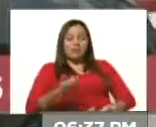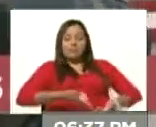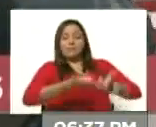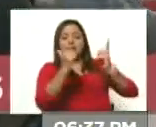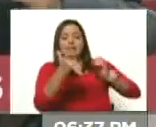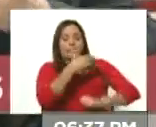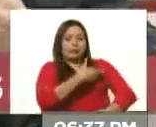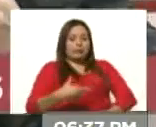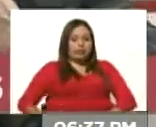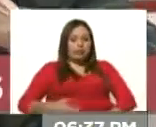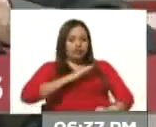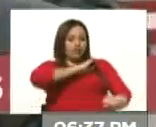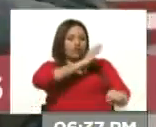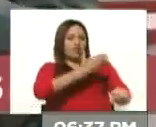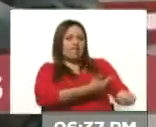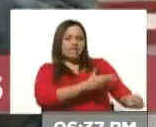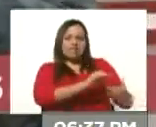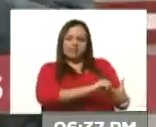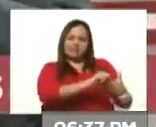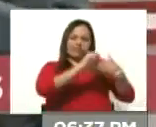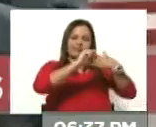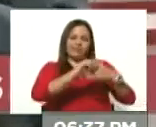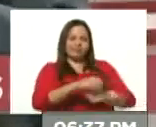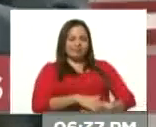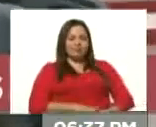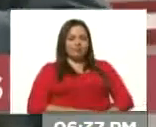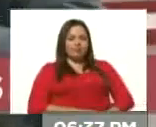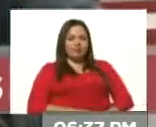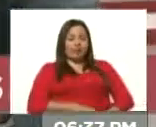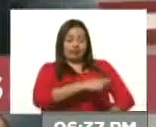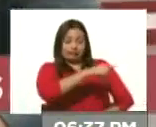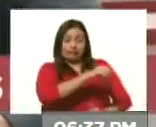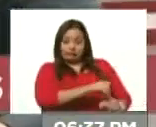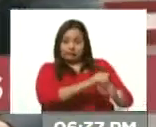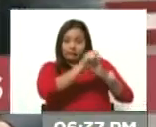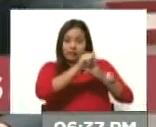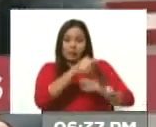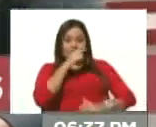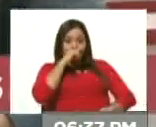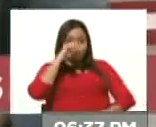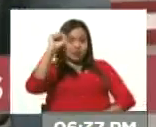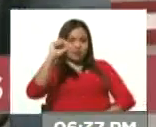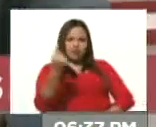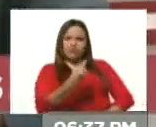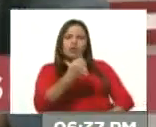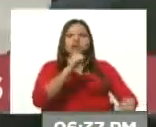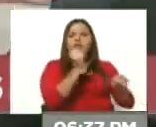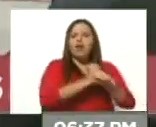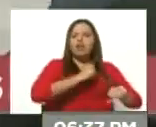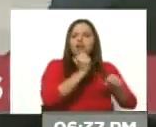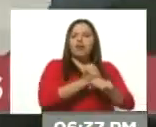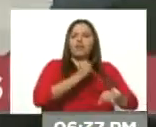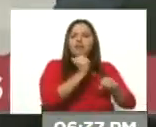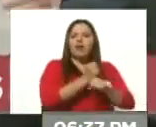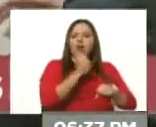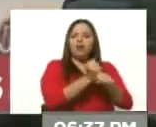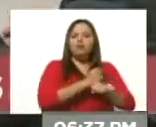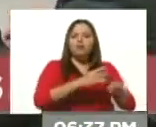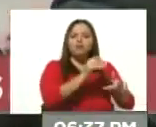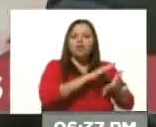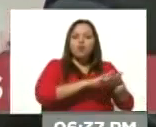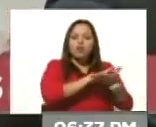presidente fortalecer su liderazgo el liderazgo el presente no puede basarse sólo en la gestión en la gestión de los problemas cotidianos